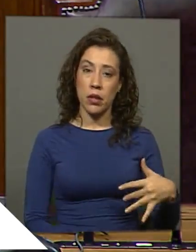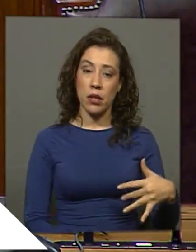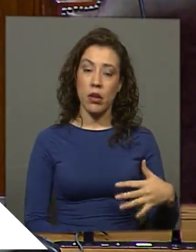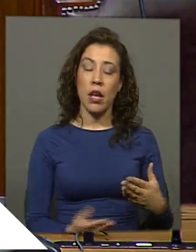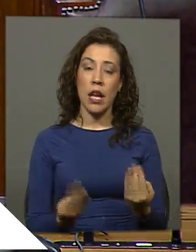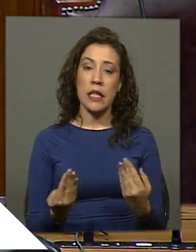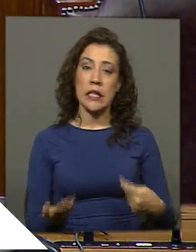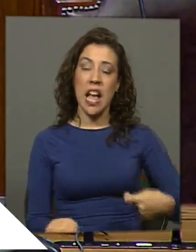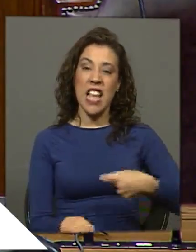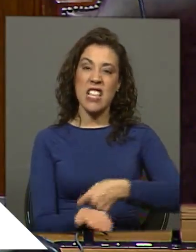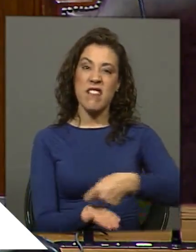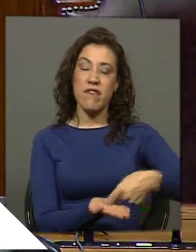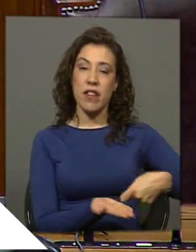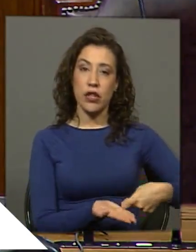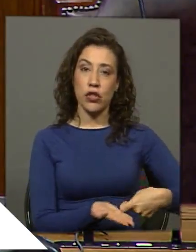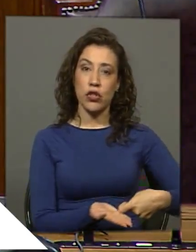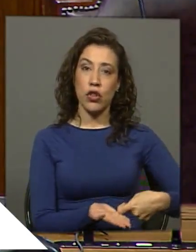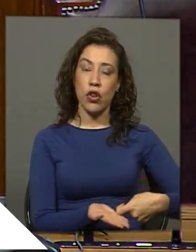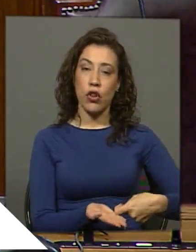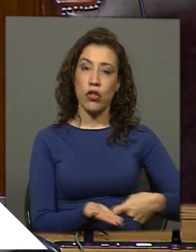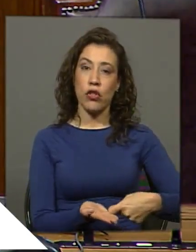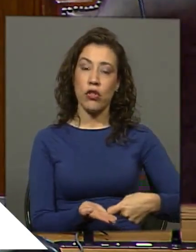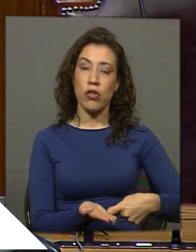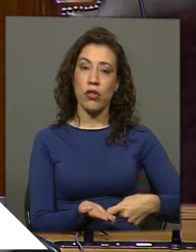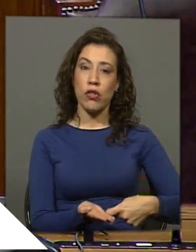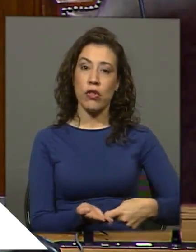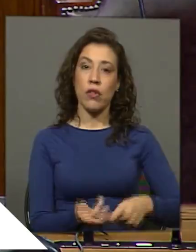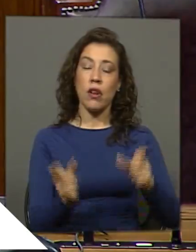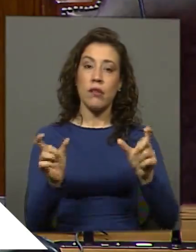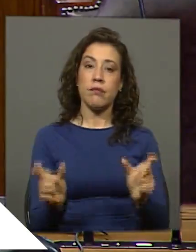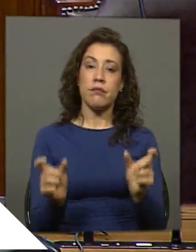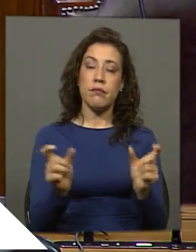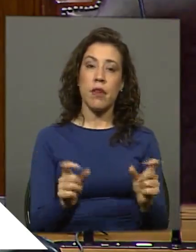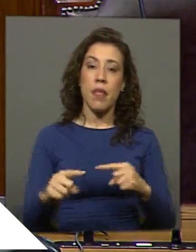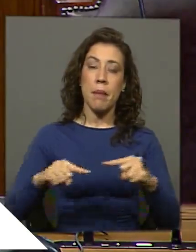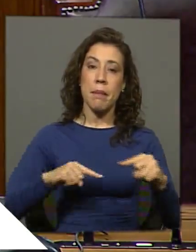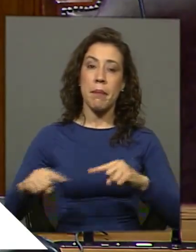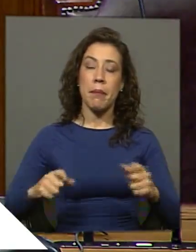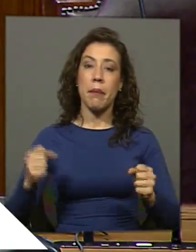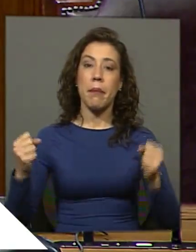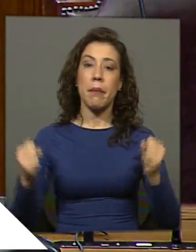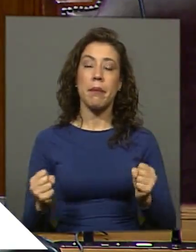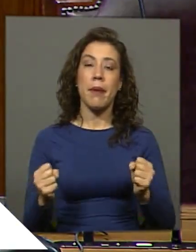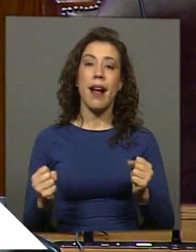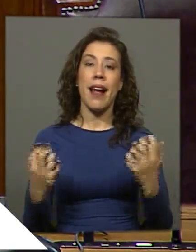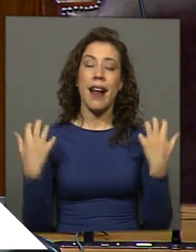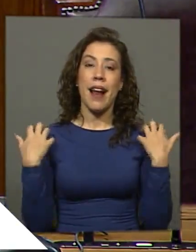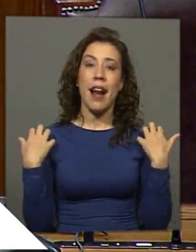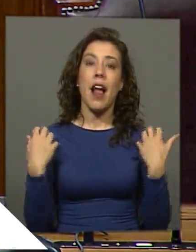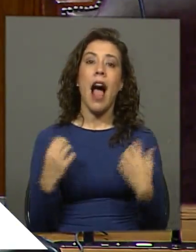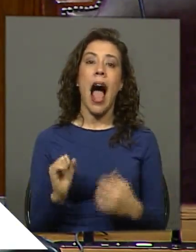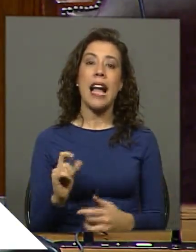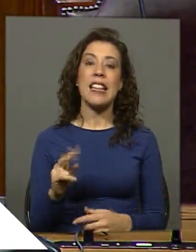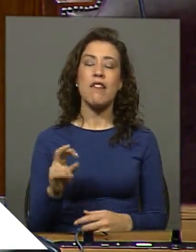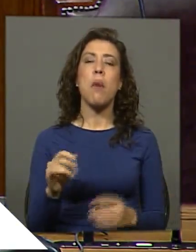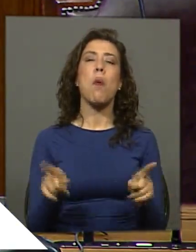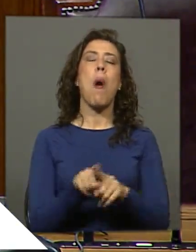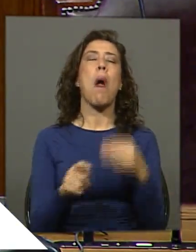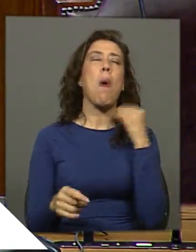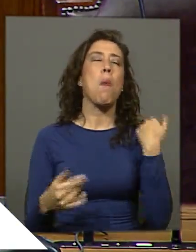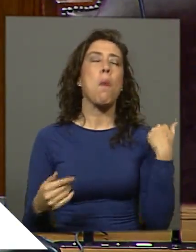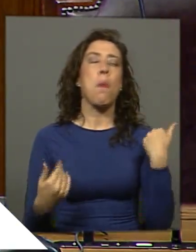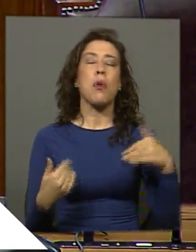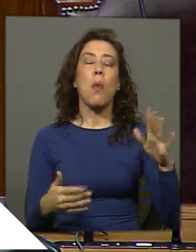va a requerir inversión de los reguladores de los propios manejadores de activos porque no es llegar e invertir pero es